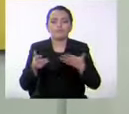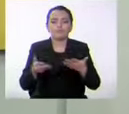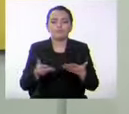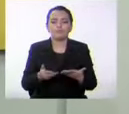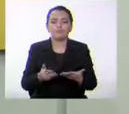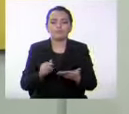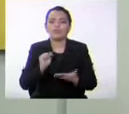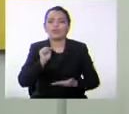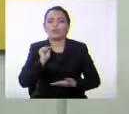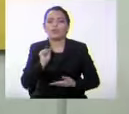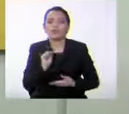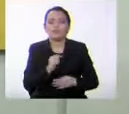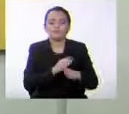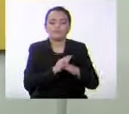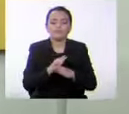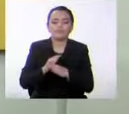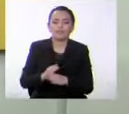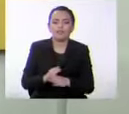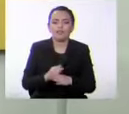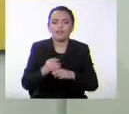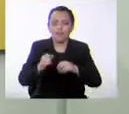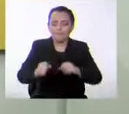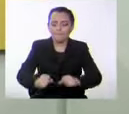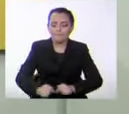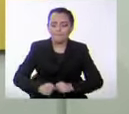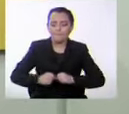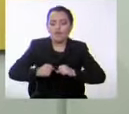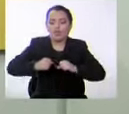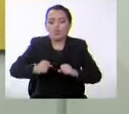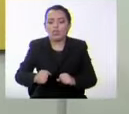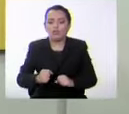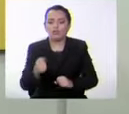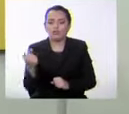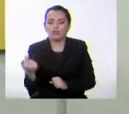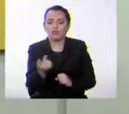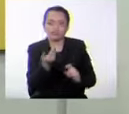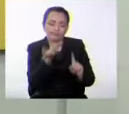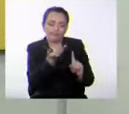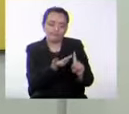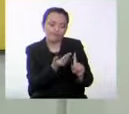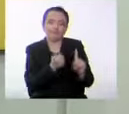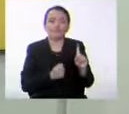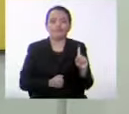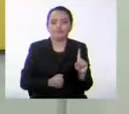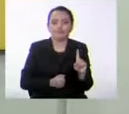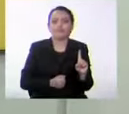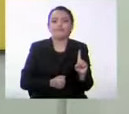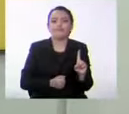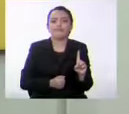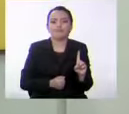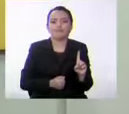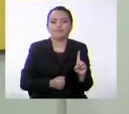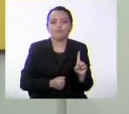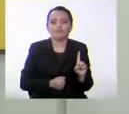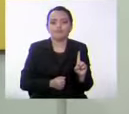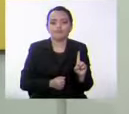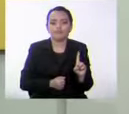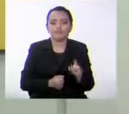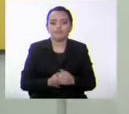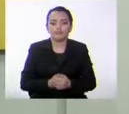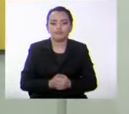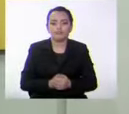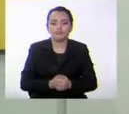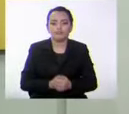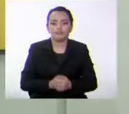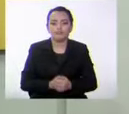del poder en cuanto a las normas de la democracia. Y también mantener un Estado de